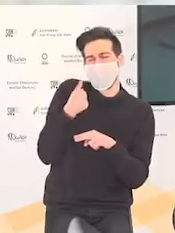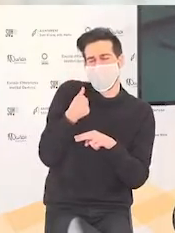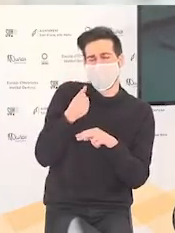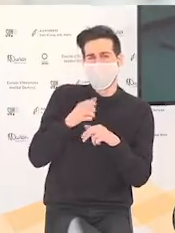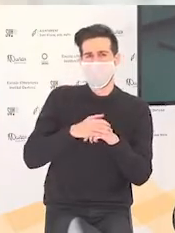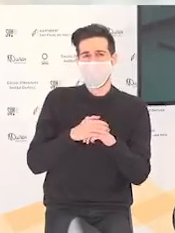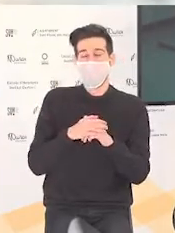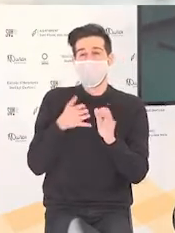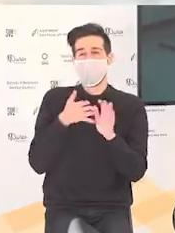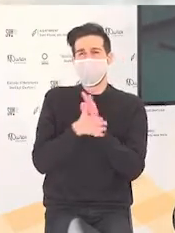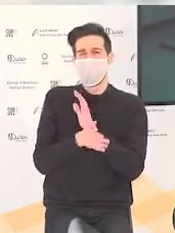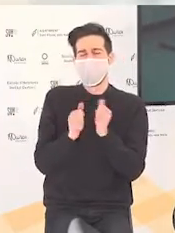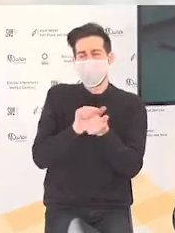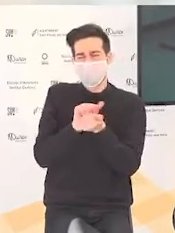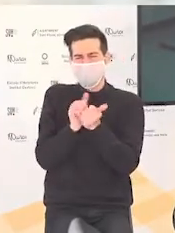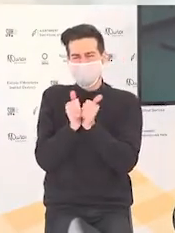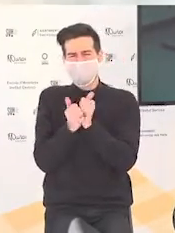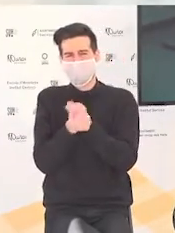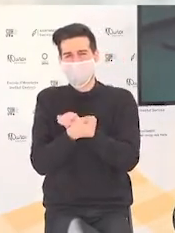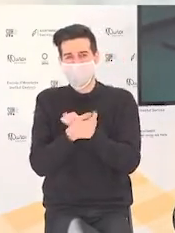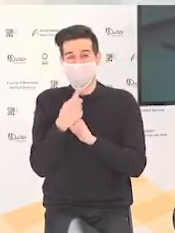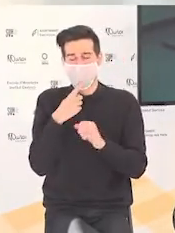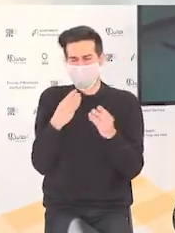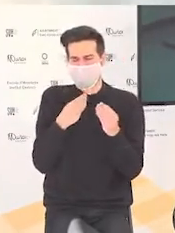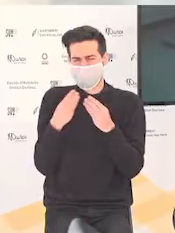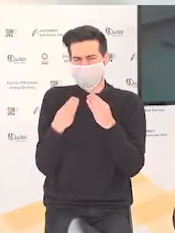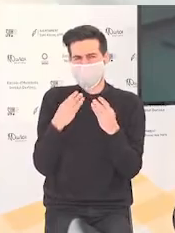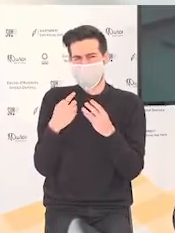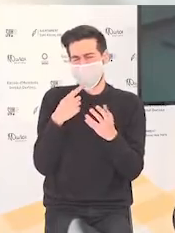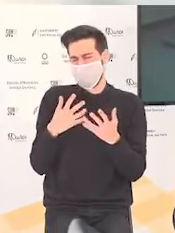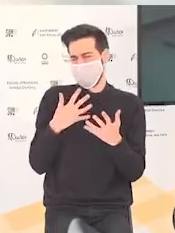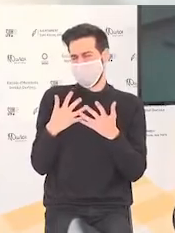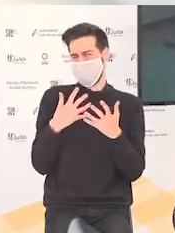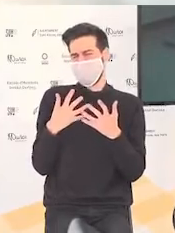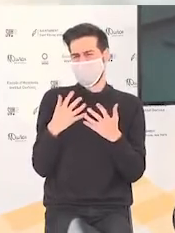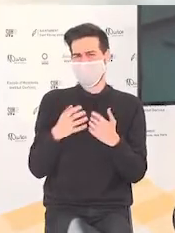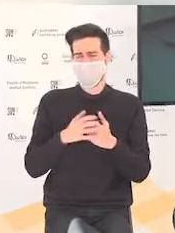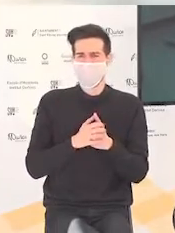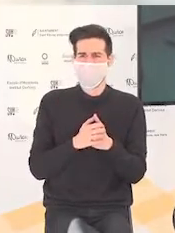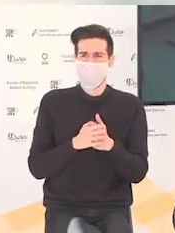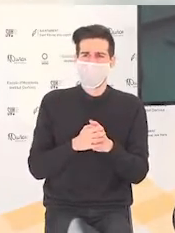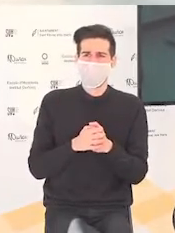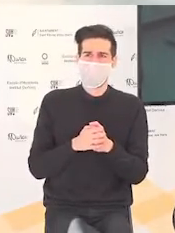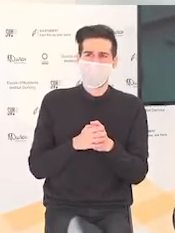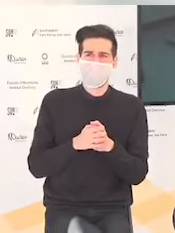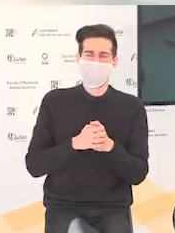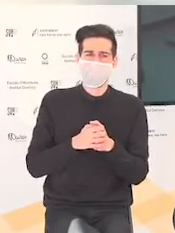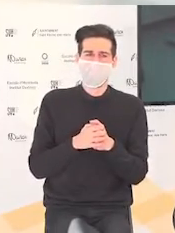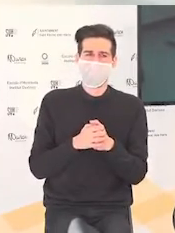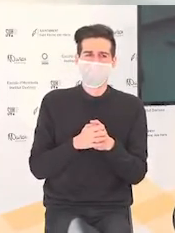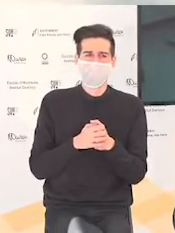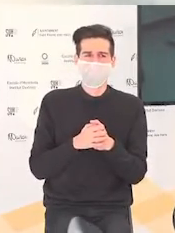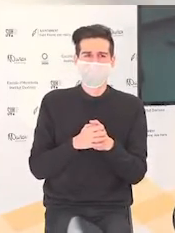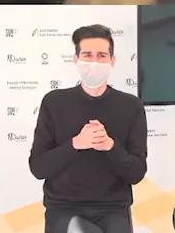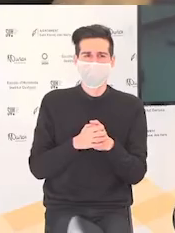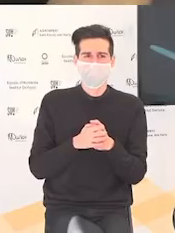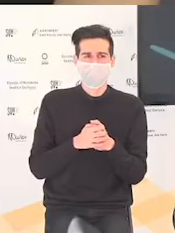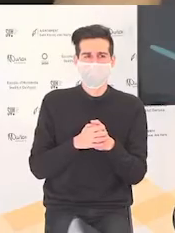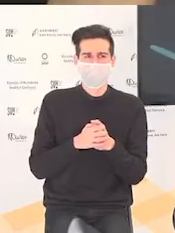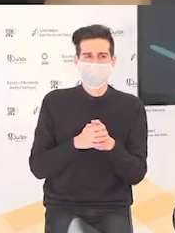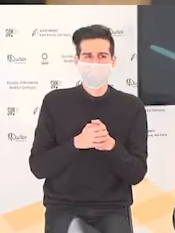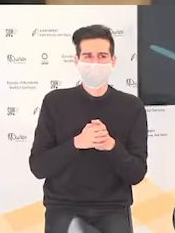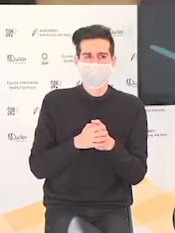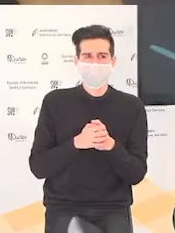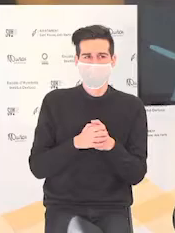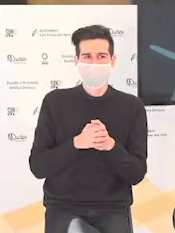poquito desagradable. Well, what we'll see is that sometimes in vegan pastry, we notice